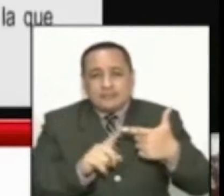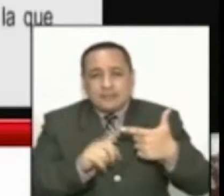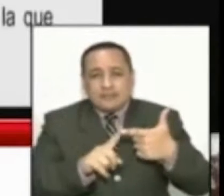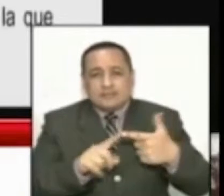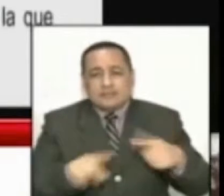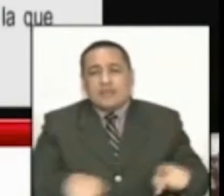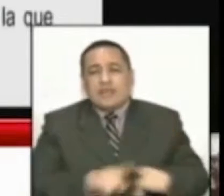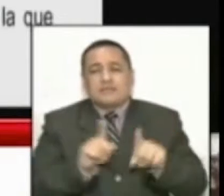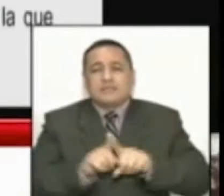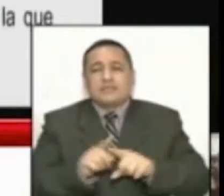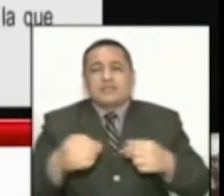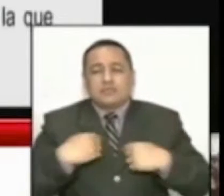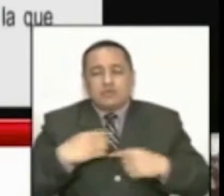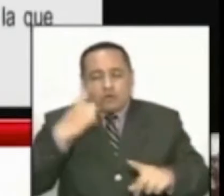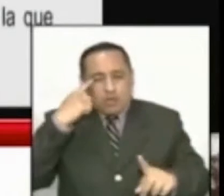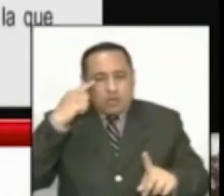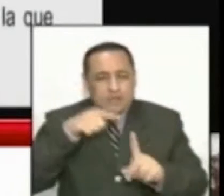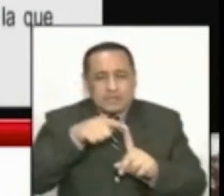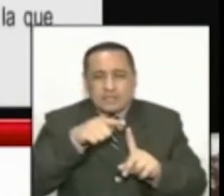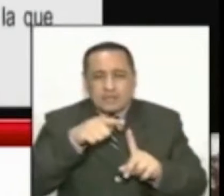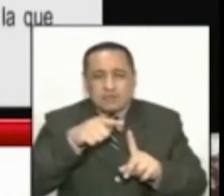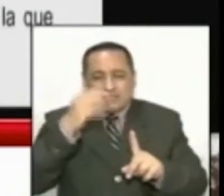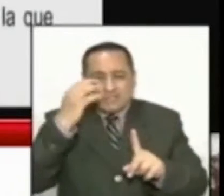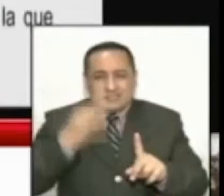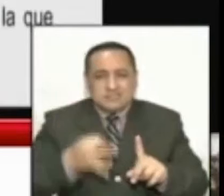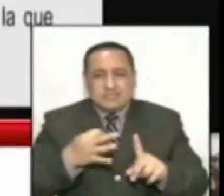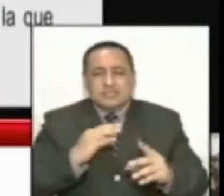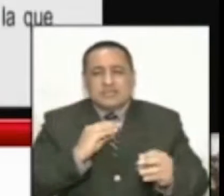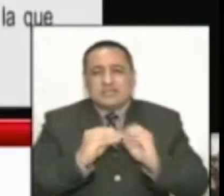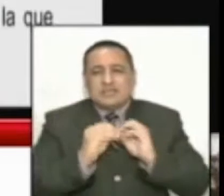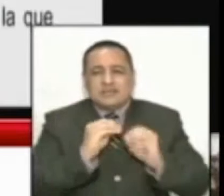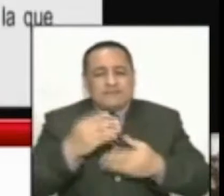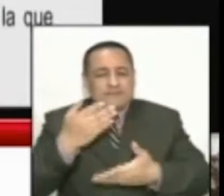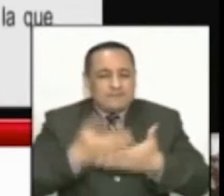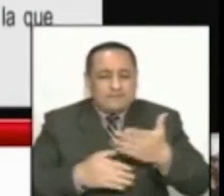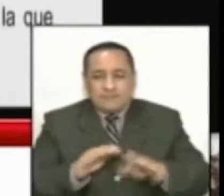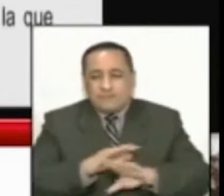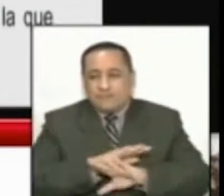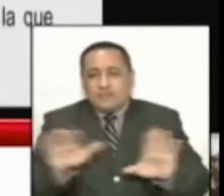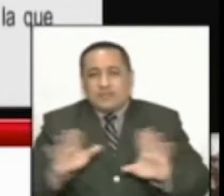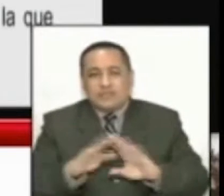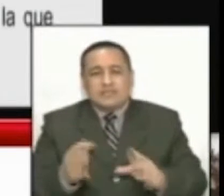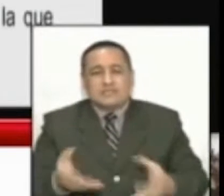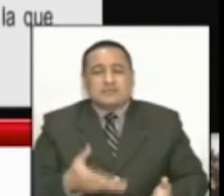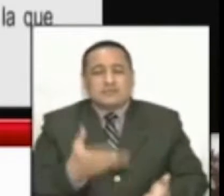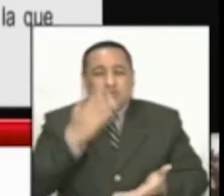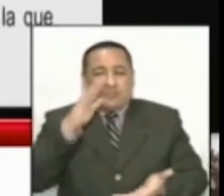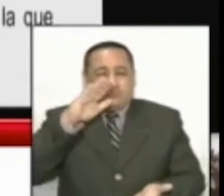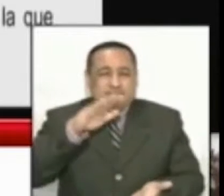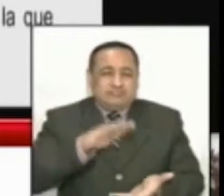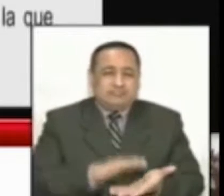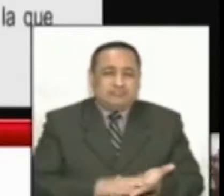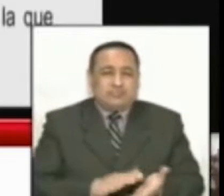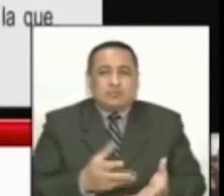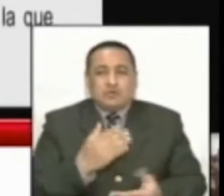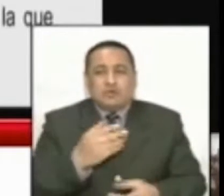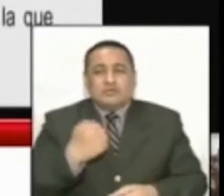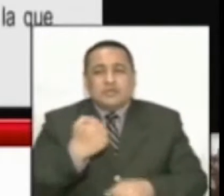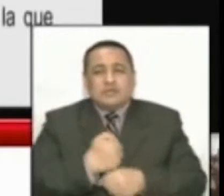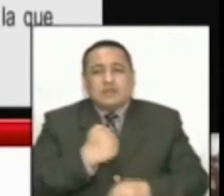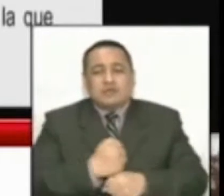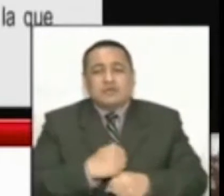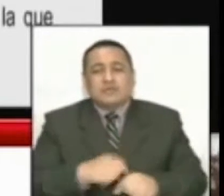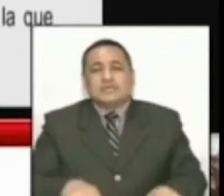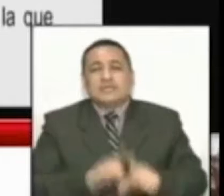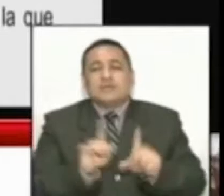kanja, sukta waranja expedientekuna. Chay expedientekunata hatipay. Internet nintakama audienciata